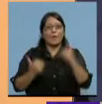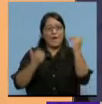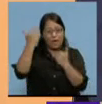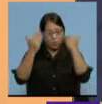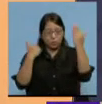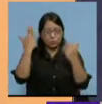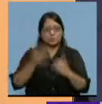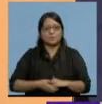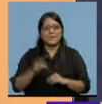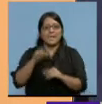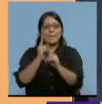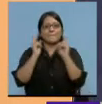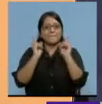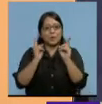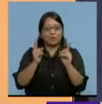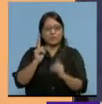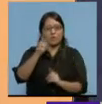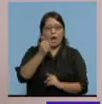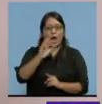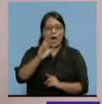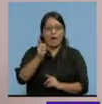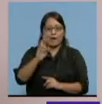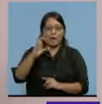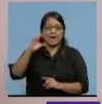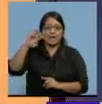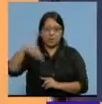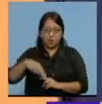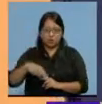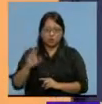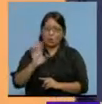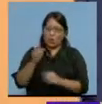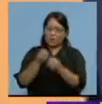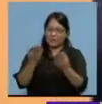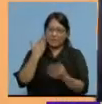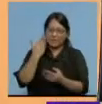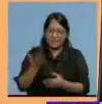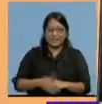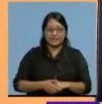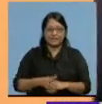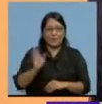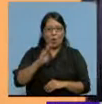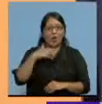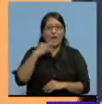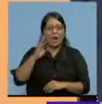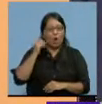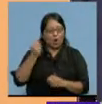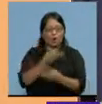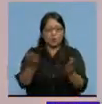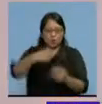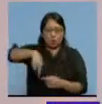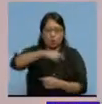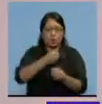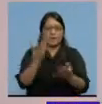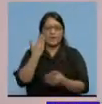Adultos, el profesor Julio Alarcón. ¿Cómo le va? Muy buenas tardes. Hola Jorge, hola, buenos días a toda la audiencia. ¿Cuál es